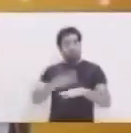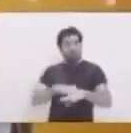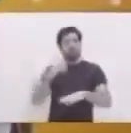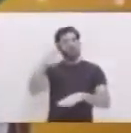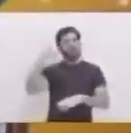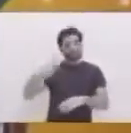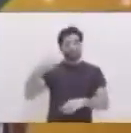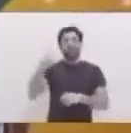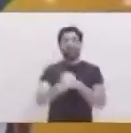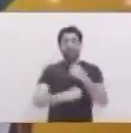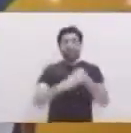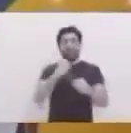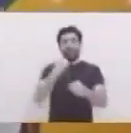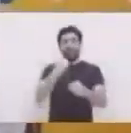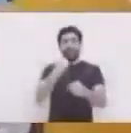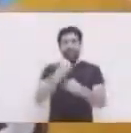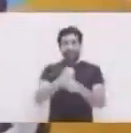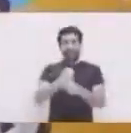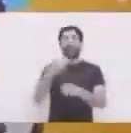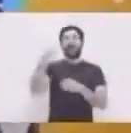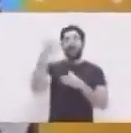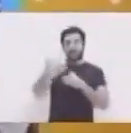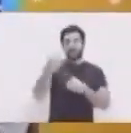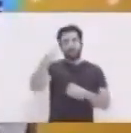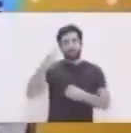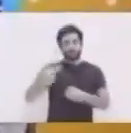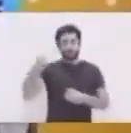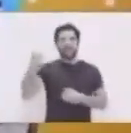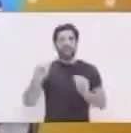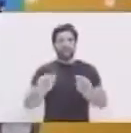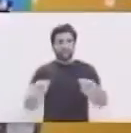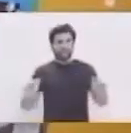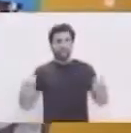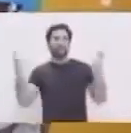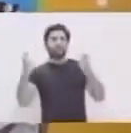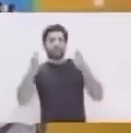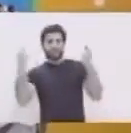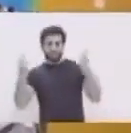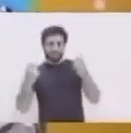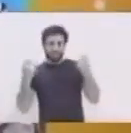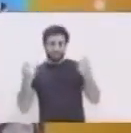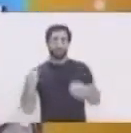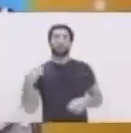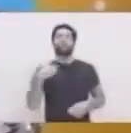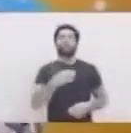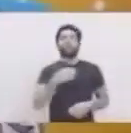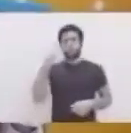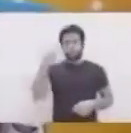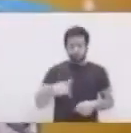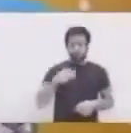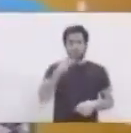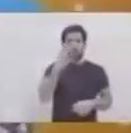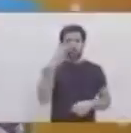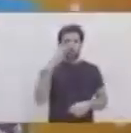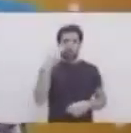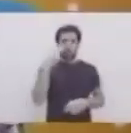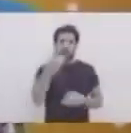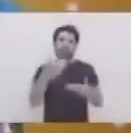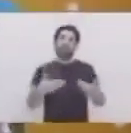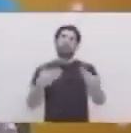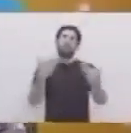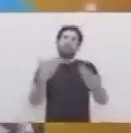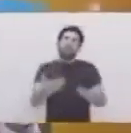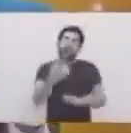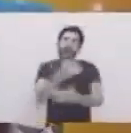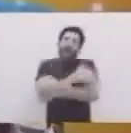y que vamos a estar justo a tu lado para poderlo celebrar. Hoy estás en casa, pedimos a tus papis que te den mucho